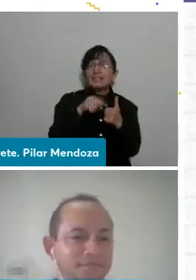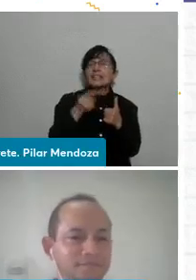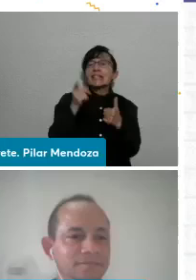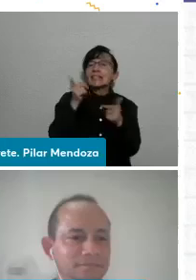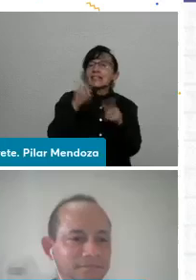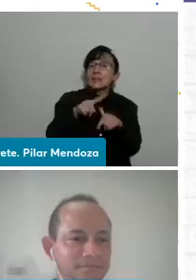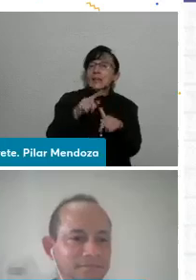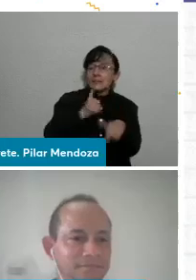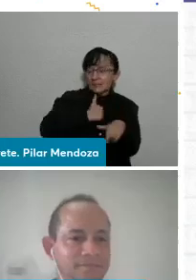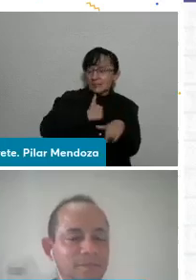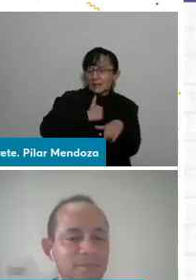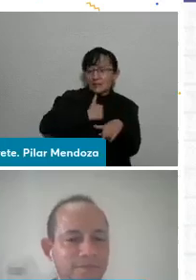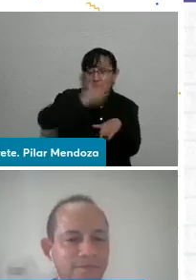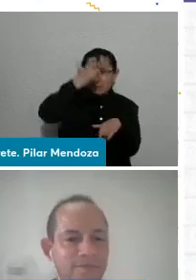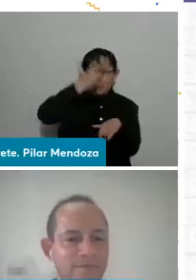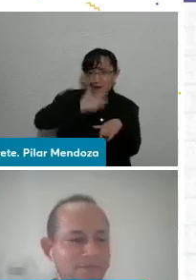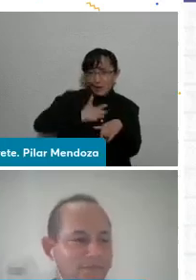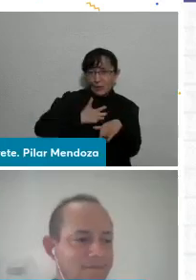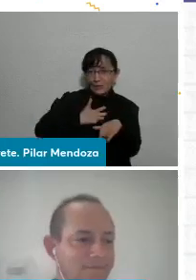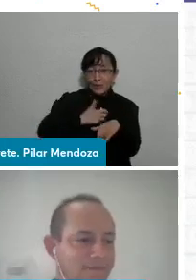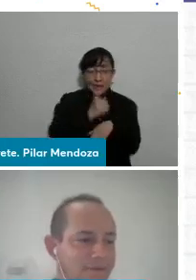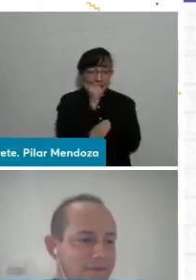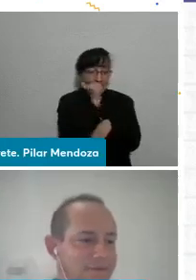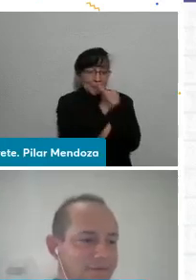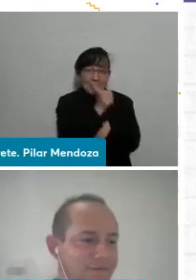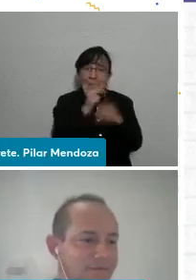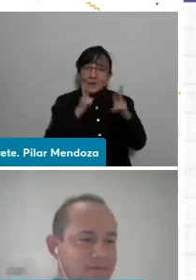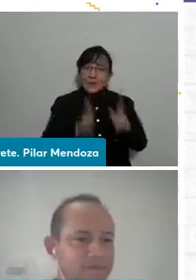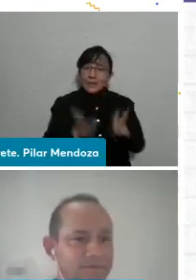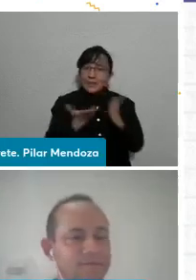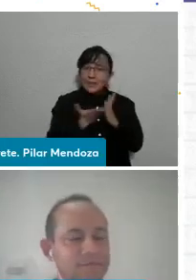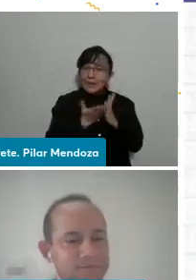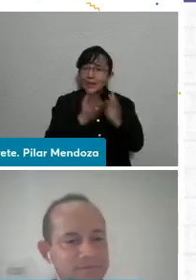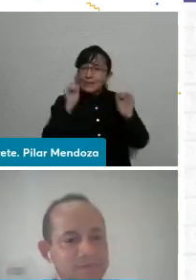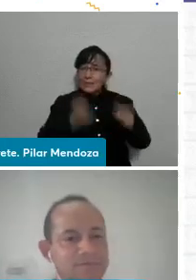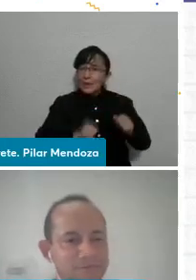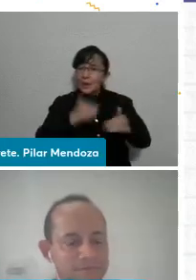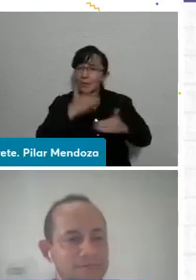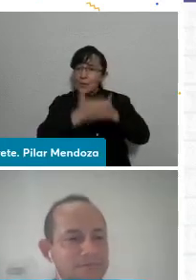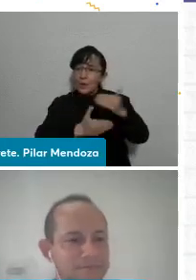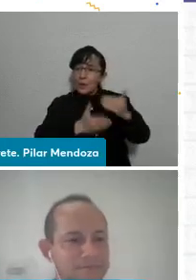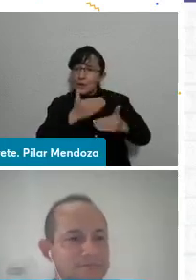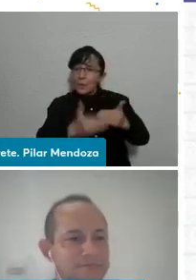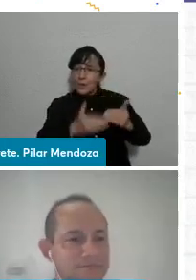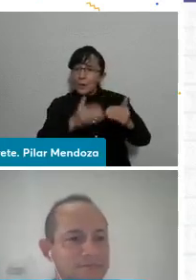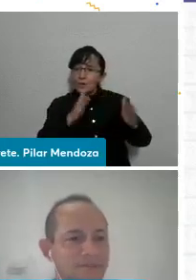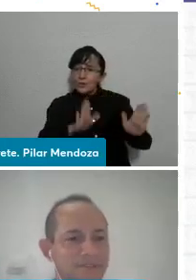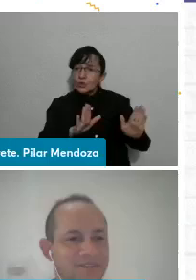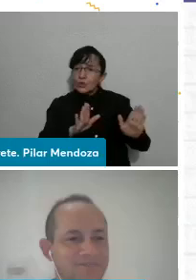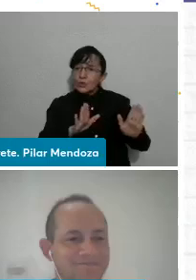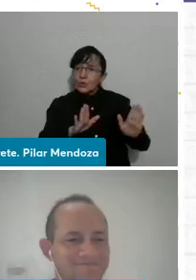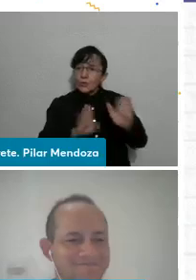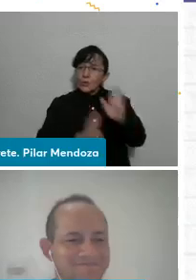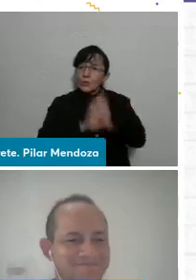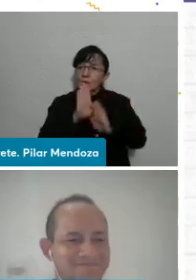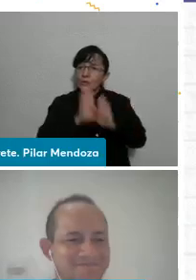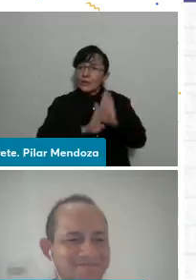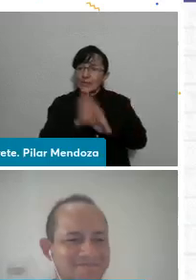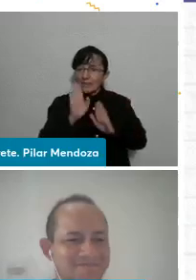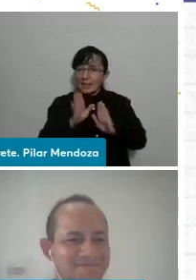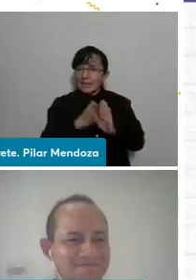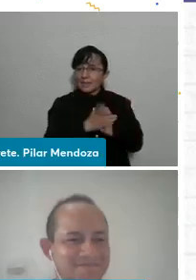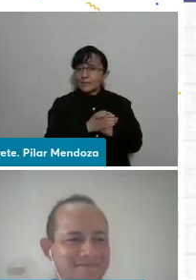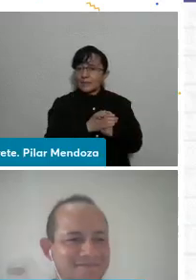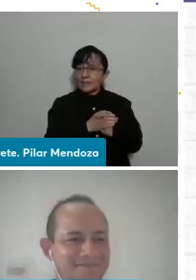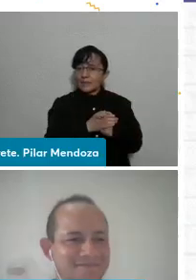clave justamente conocer que los mismos estudiantes puedan evaluar su avance y su progreso.